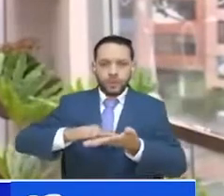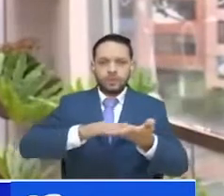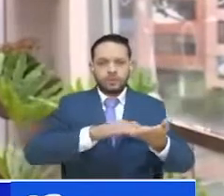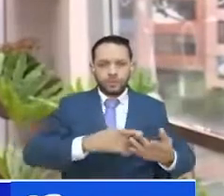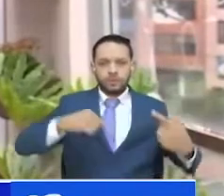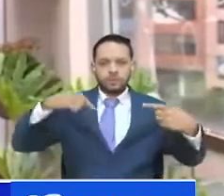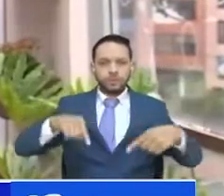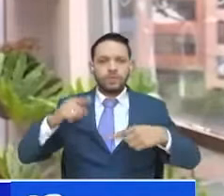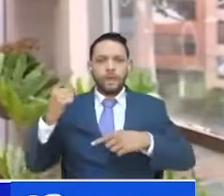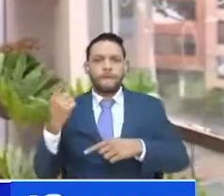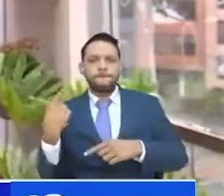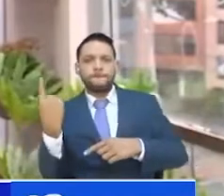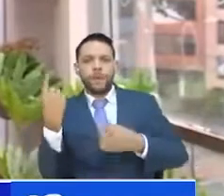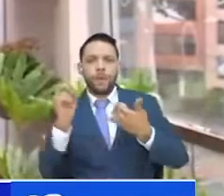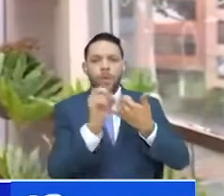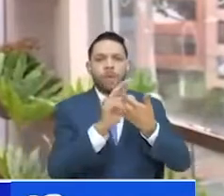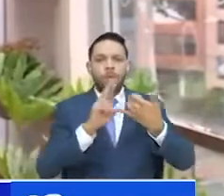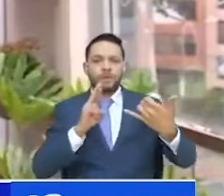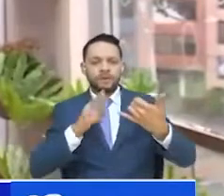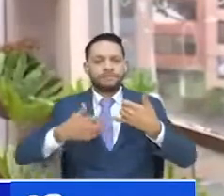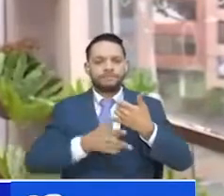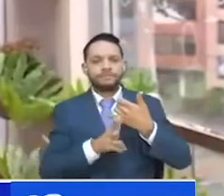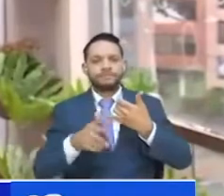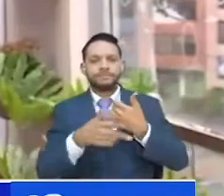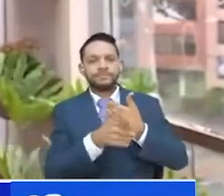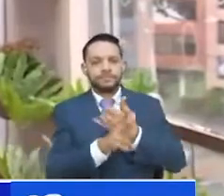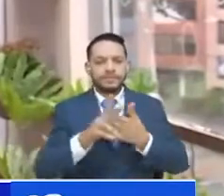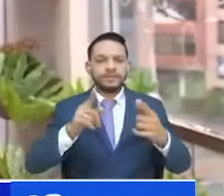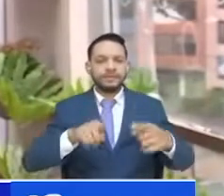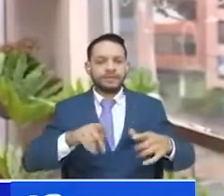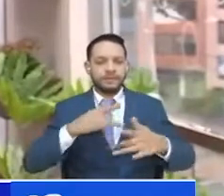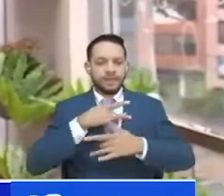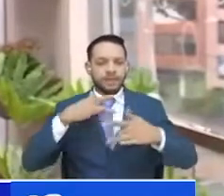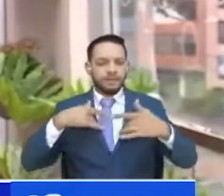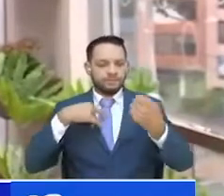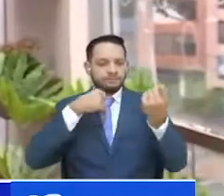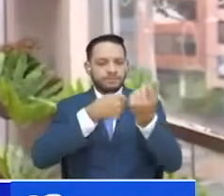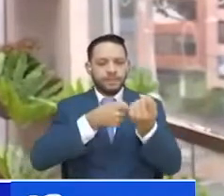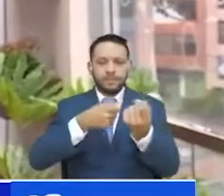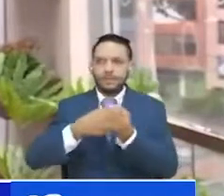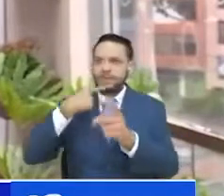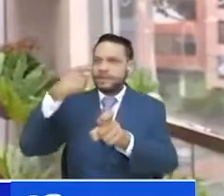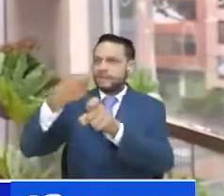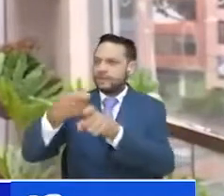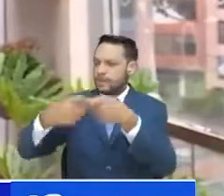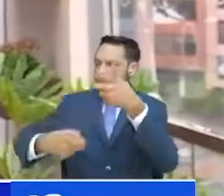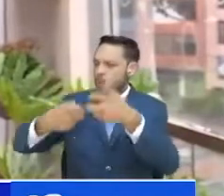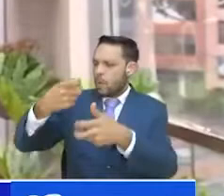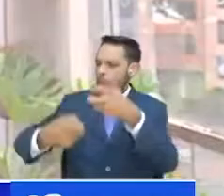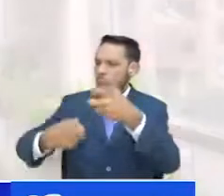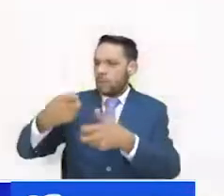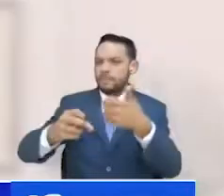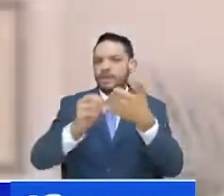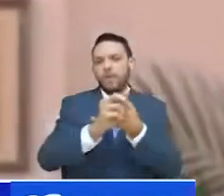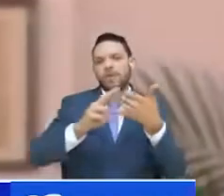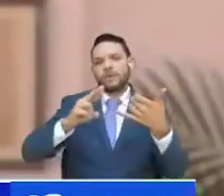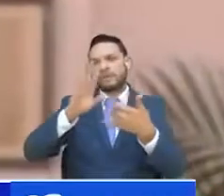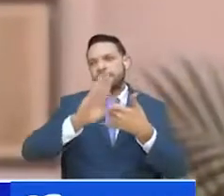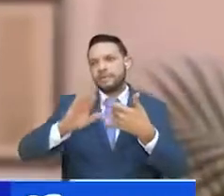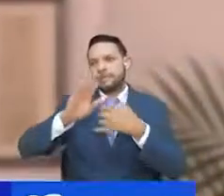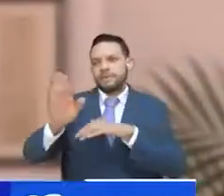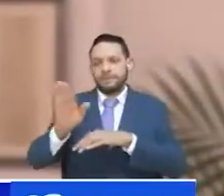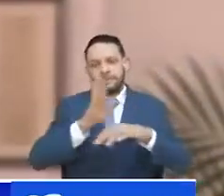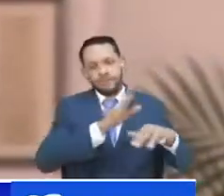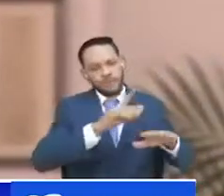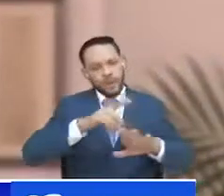problemática del Oriente en cuanto a vías y en temas de salud también creo que la padecen demasiado en el Oriente de nuestro departamento. En todo